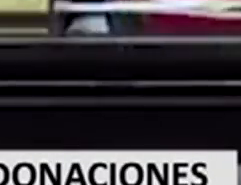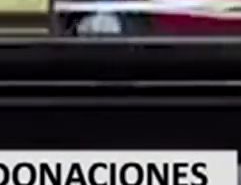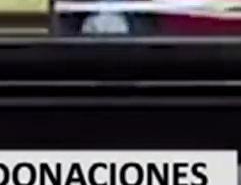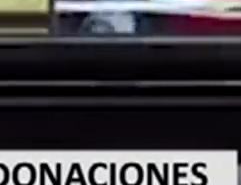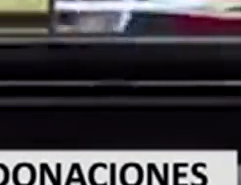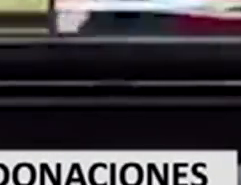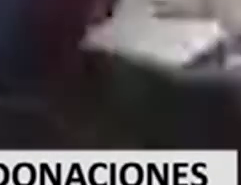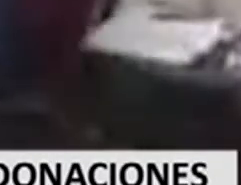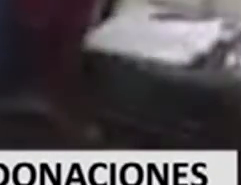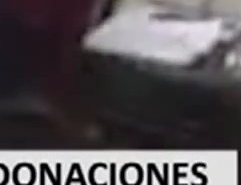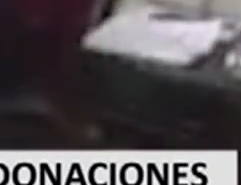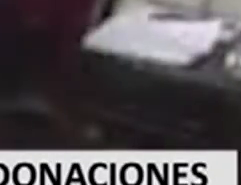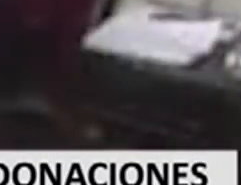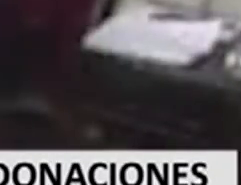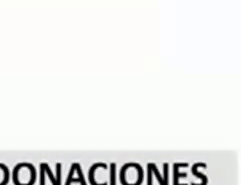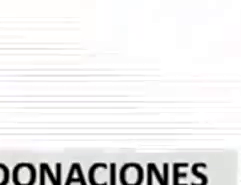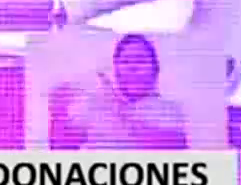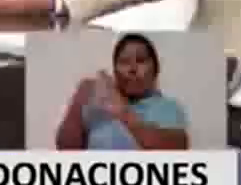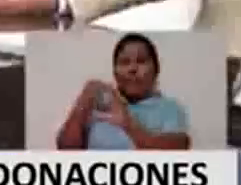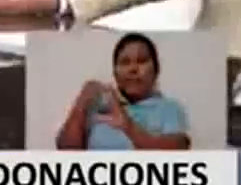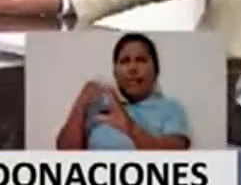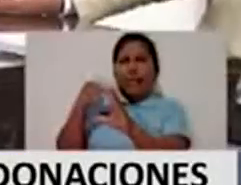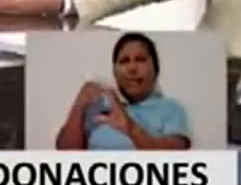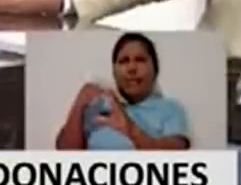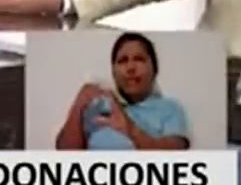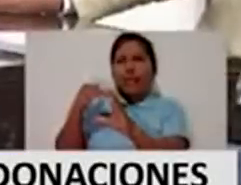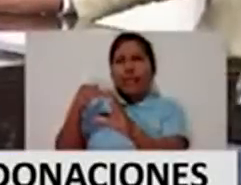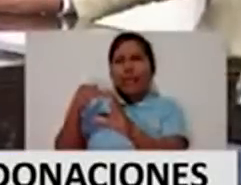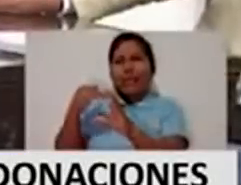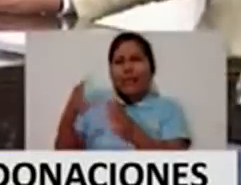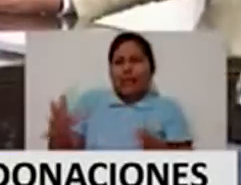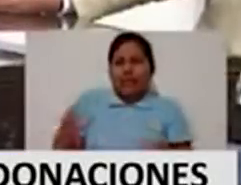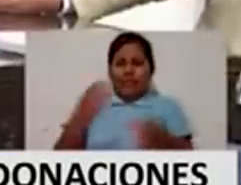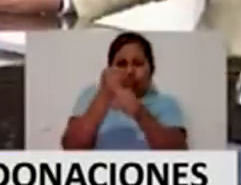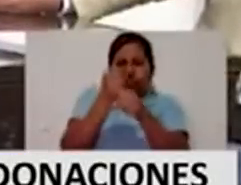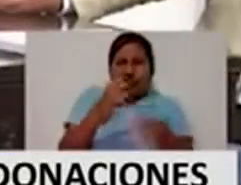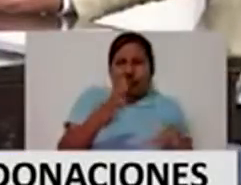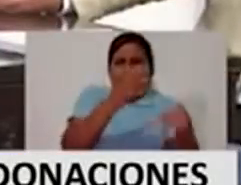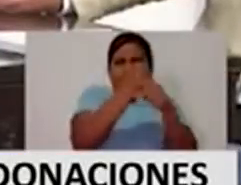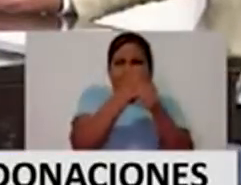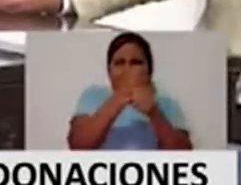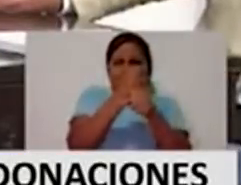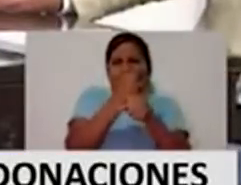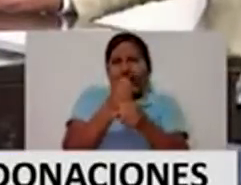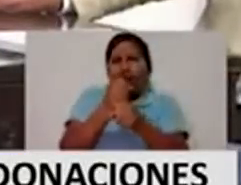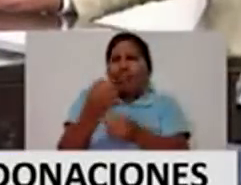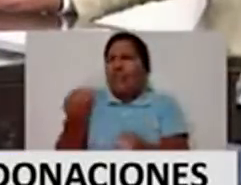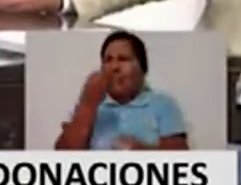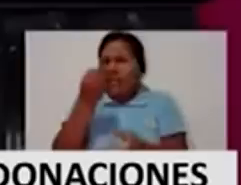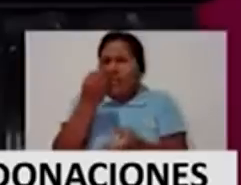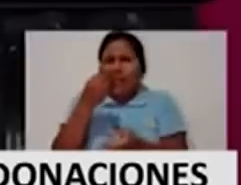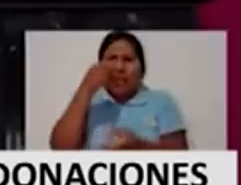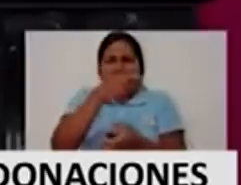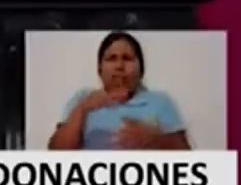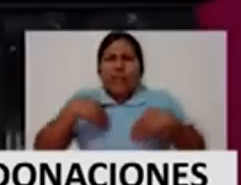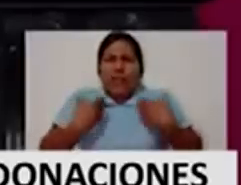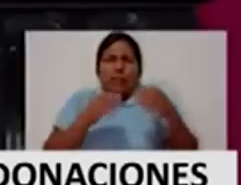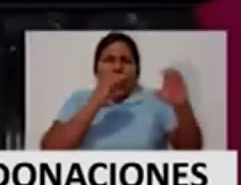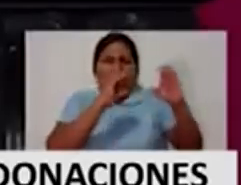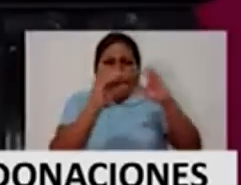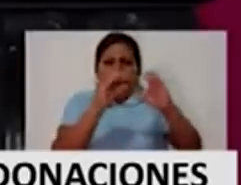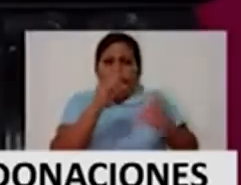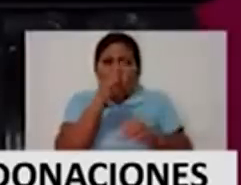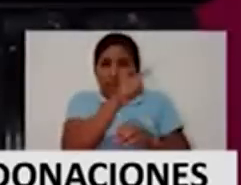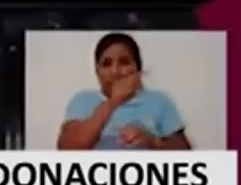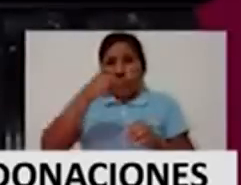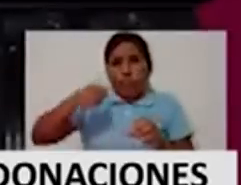la Municipalidad de Lima. Ese es tráfico de influencia, señor alcalde, ¿o no es así? Denuncie. ¿O no es así?